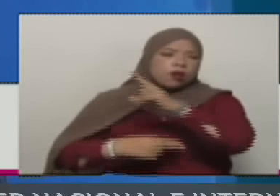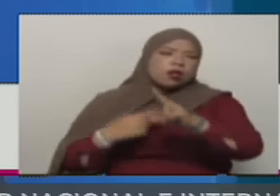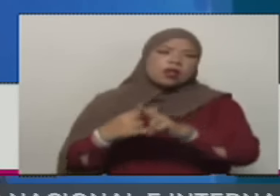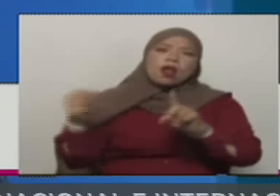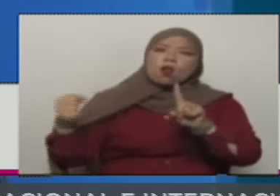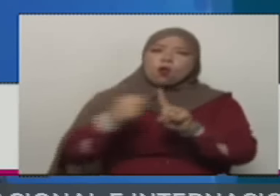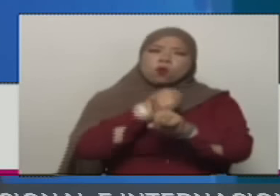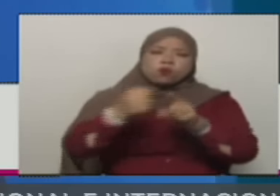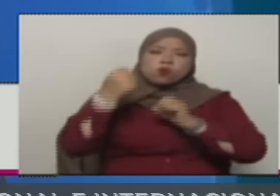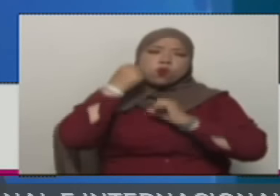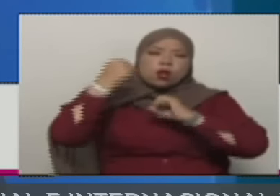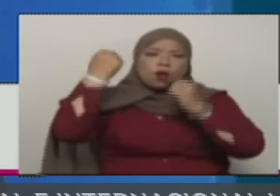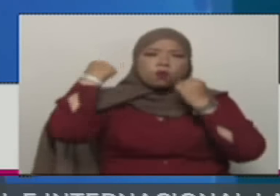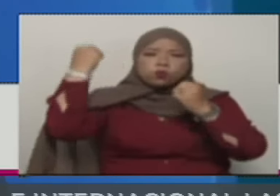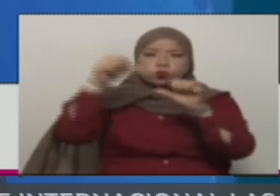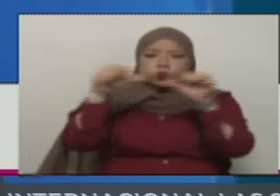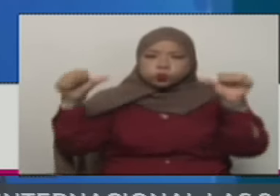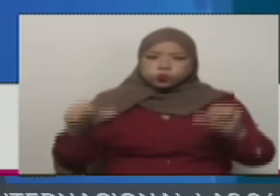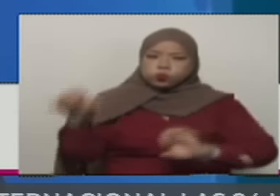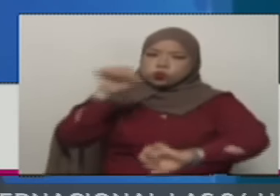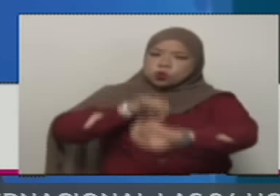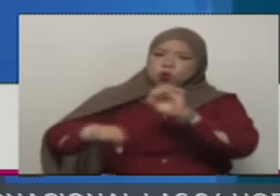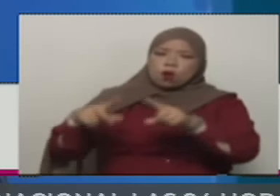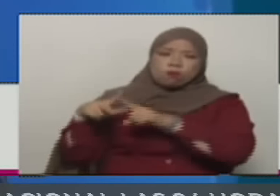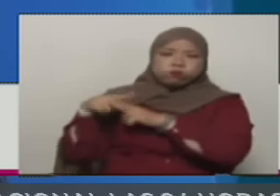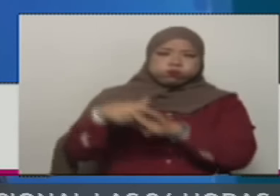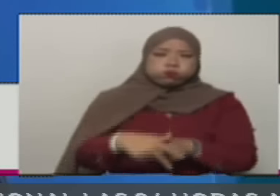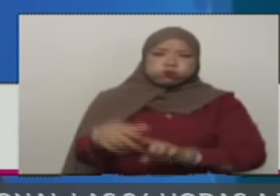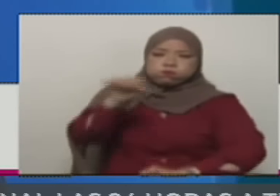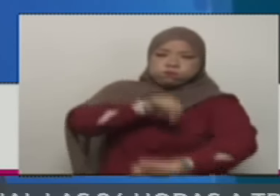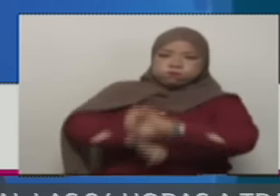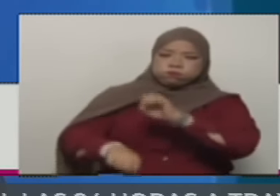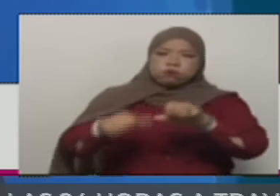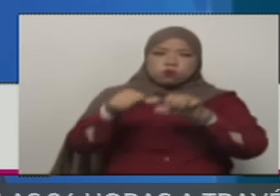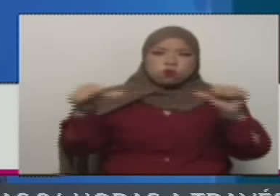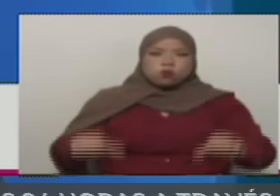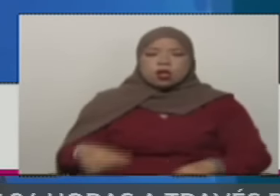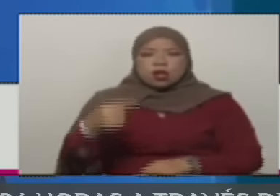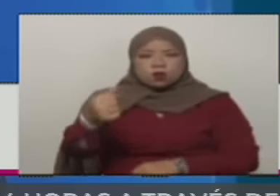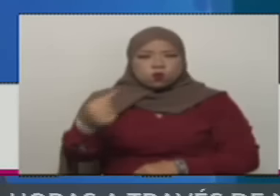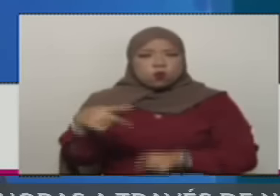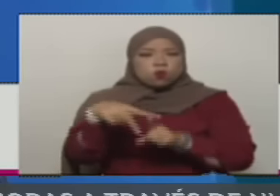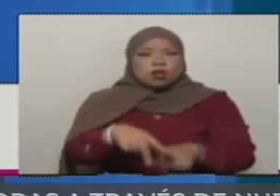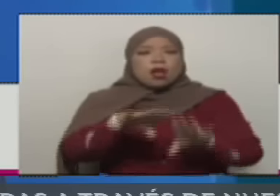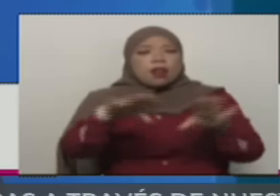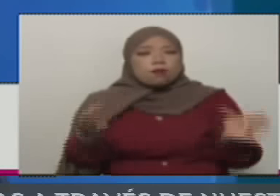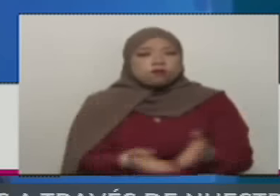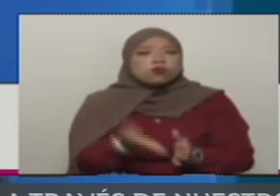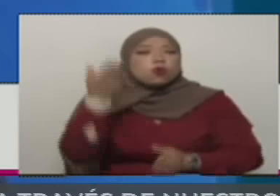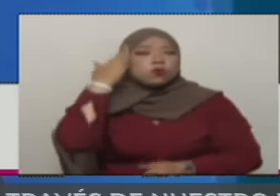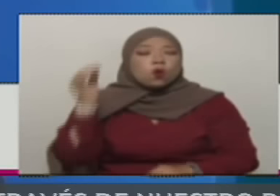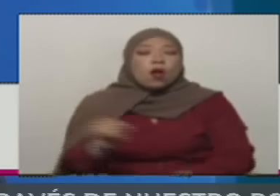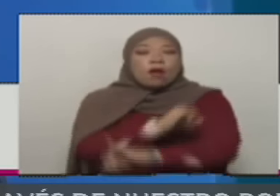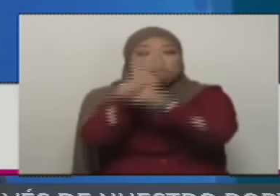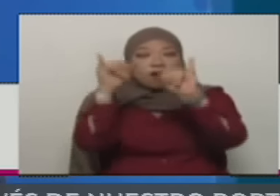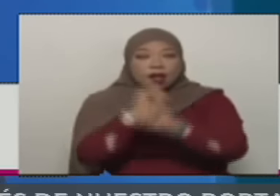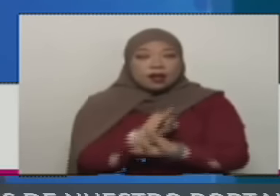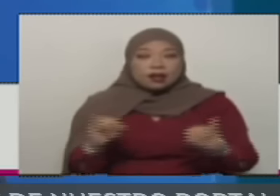dando contra el imperialismo, contra el colonialismo y contra el fascismo. Y la gente en el mundo está muy feliz, en el mundo,